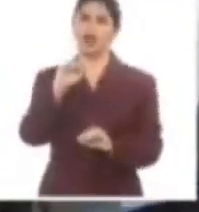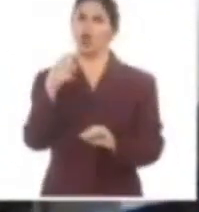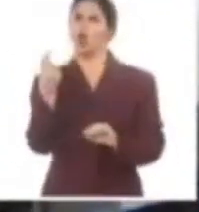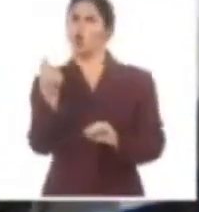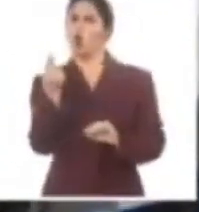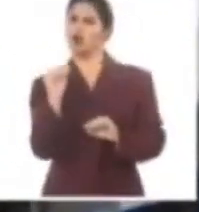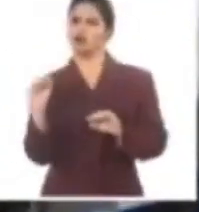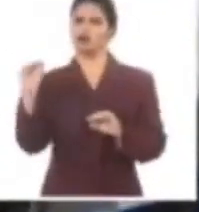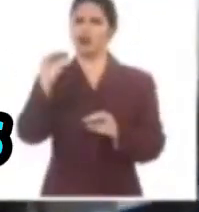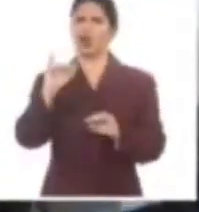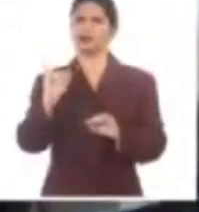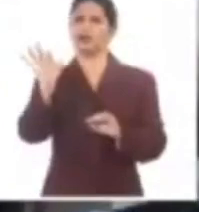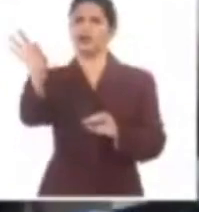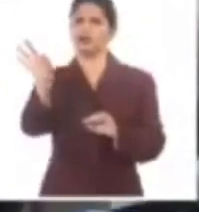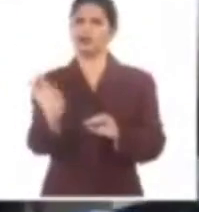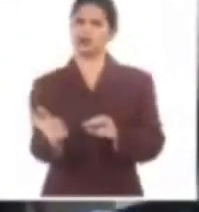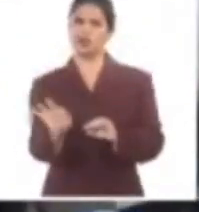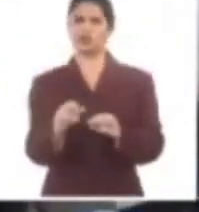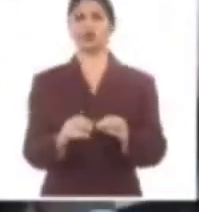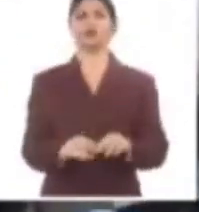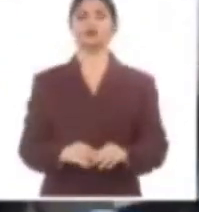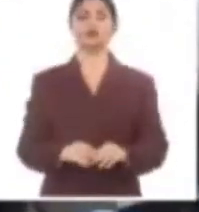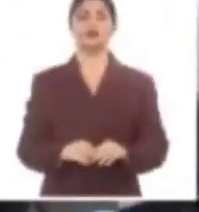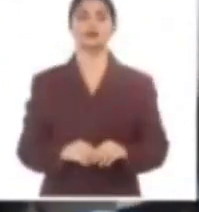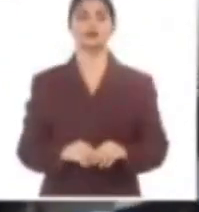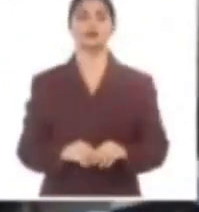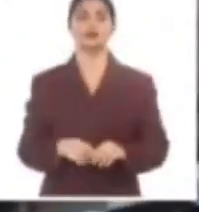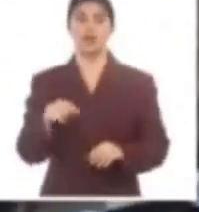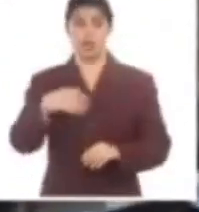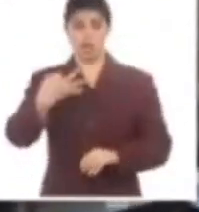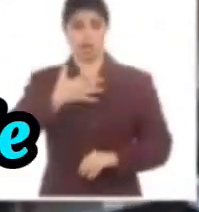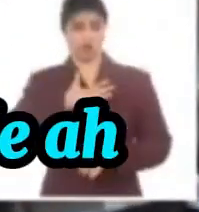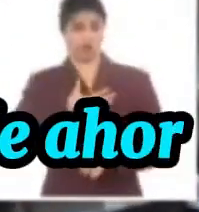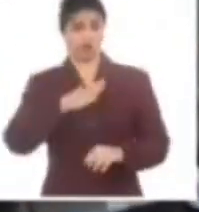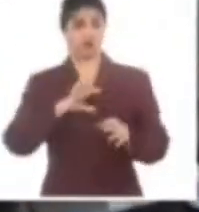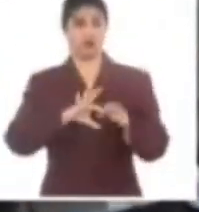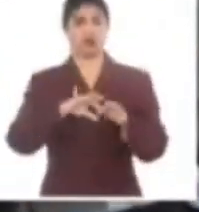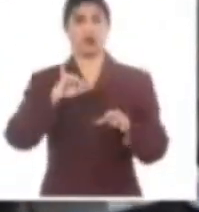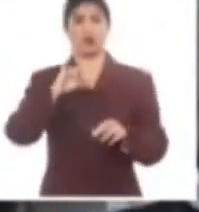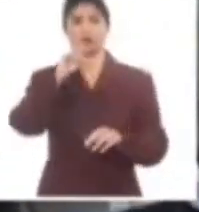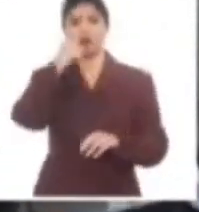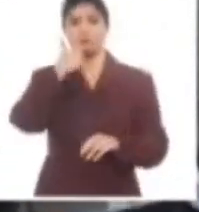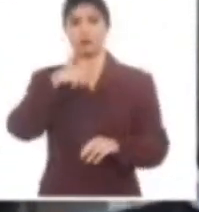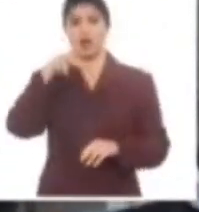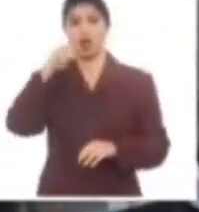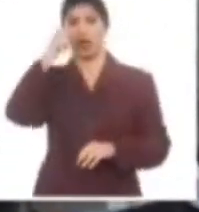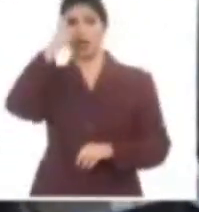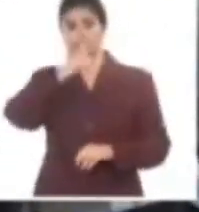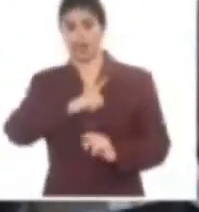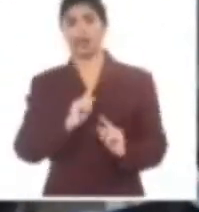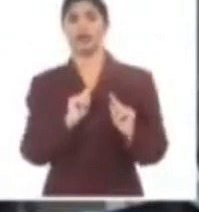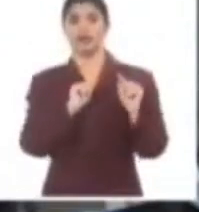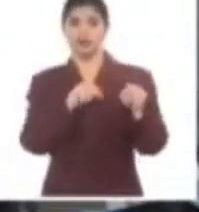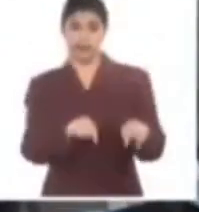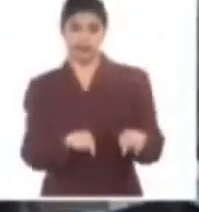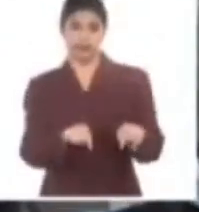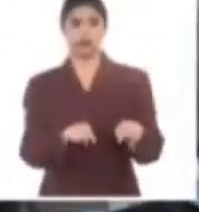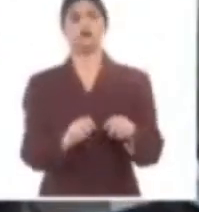de todos los consumidores del país. Pero si vamos a Jibara, que es el escenario que estamos aquí ahora, en Jibara solo